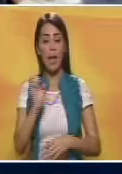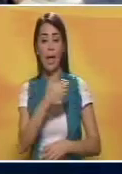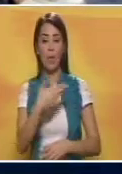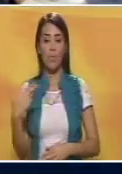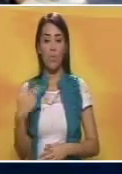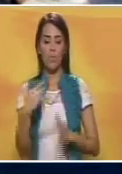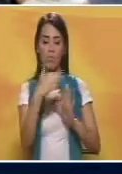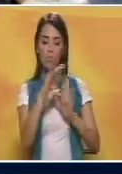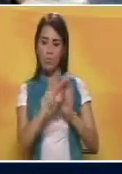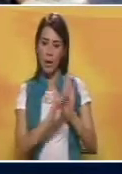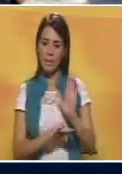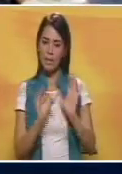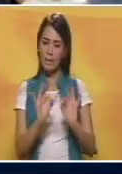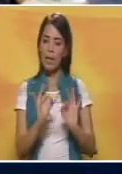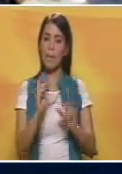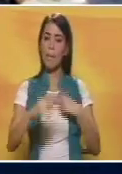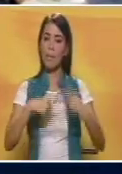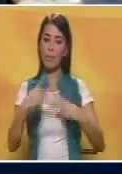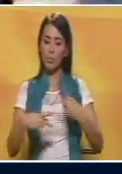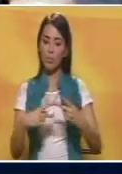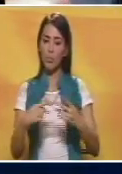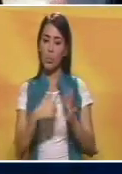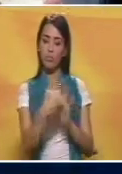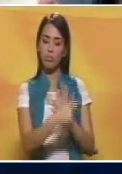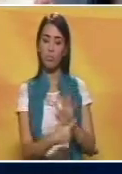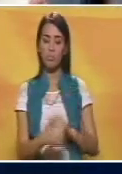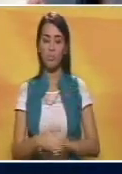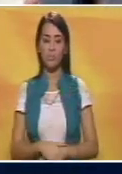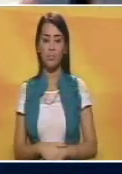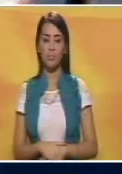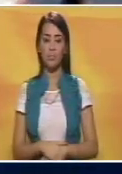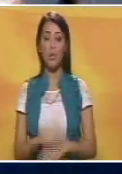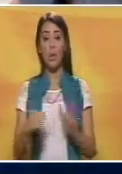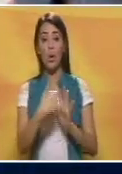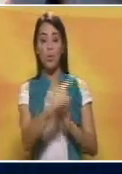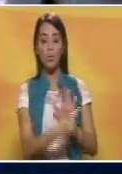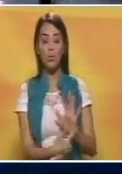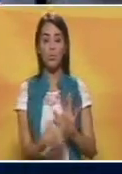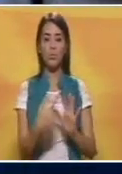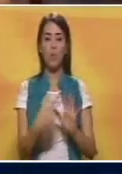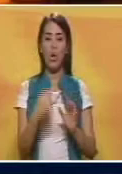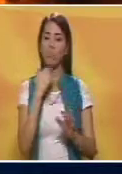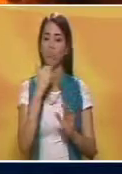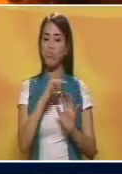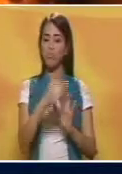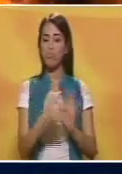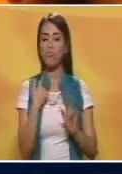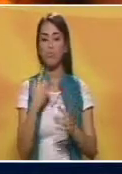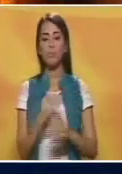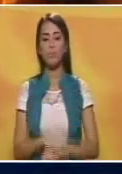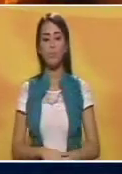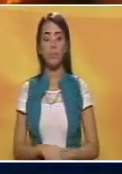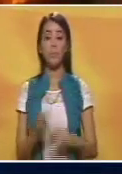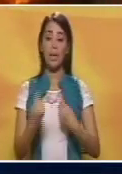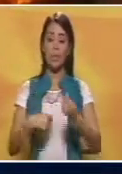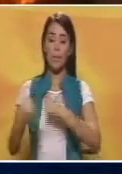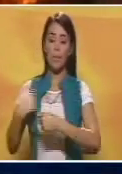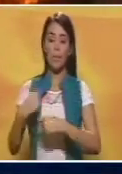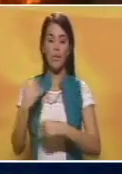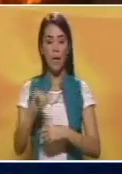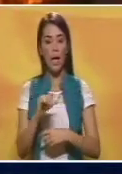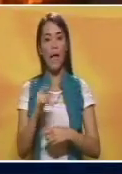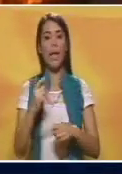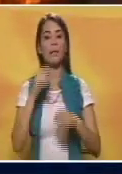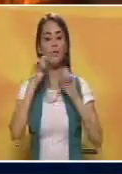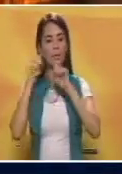productos procedentes de eeuu los artículos afectados que ya fueron notificados a la organización mundial del comercio incluyen el maíz dulce